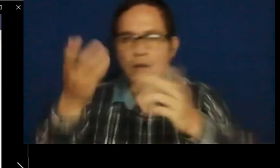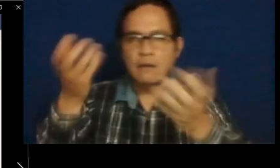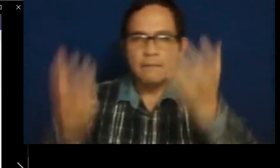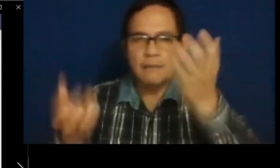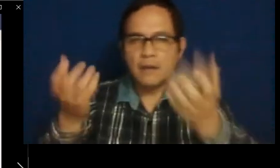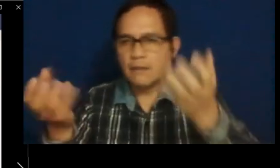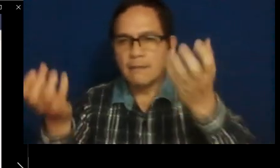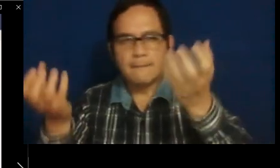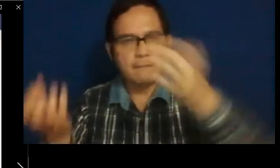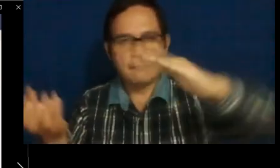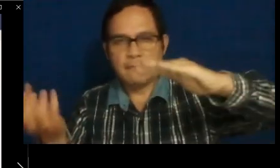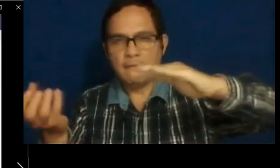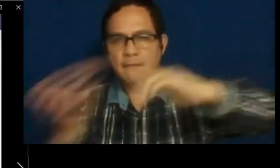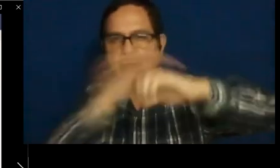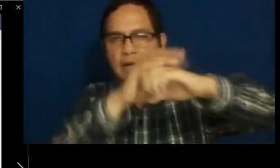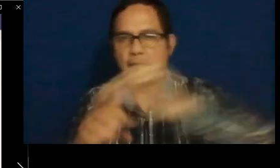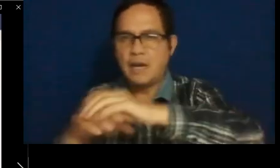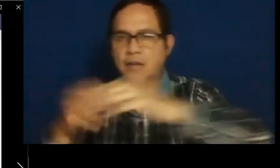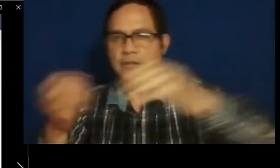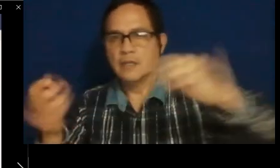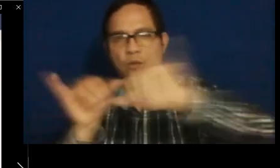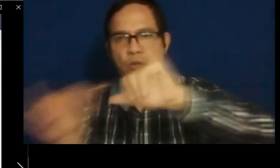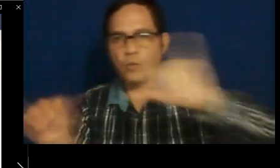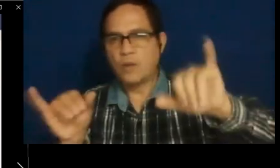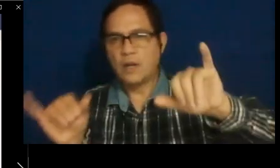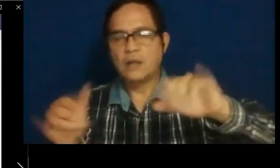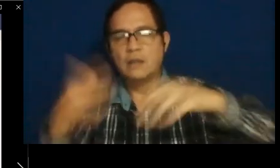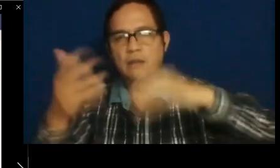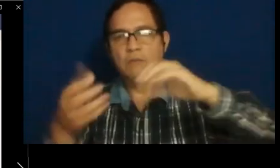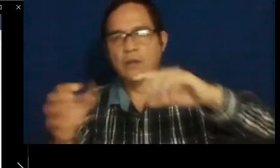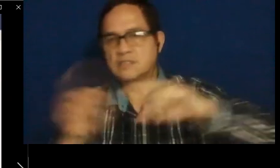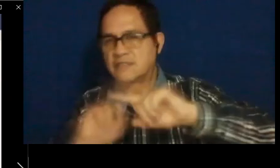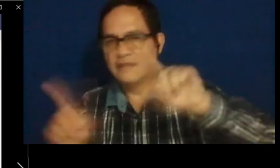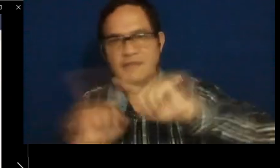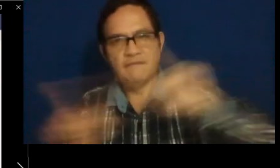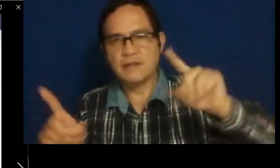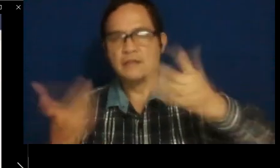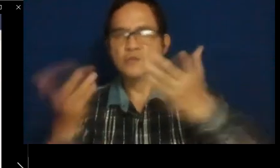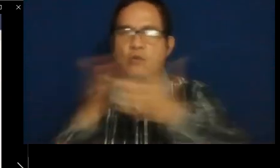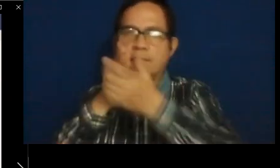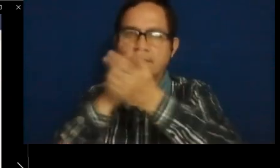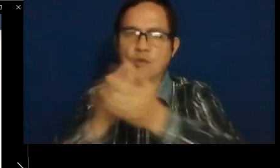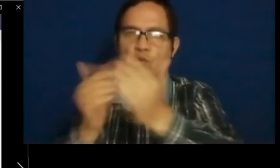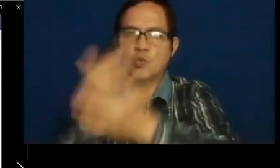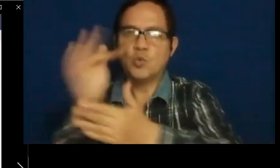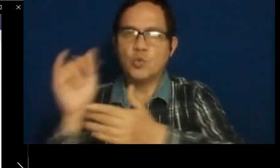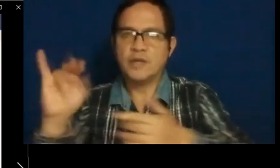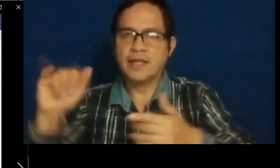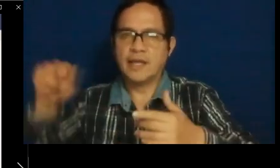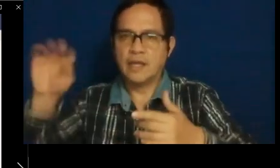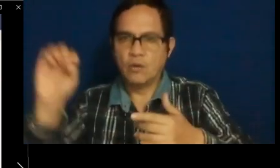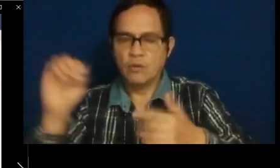iguales o cuando son diferentes, y al final del ejercicio vamos a aplicar el método newtoniano, en donde vamos a hacer, no sé, el análisis